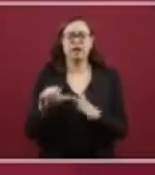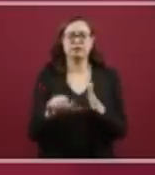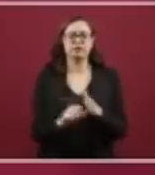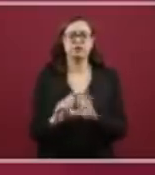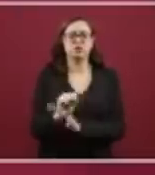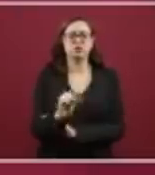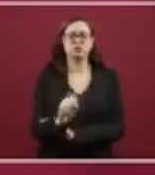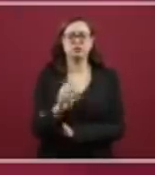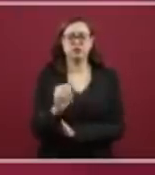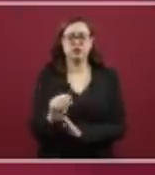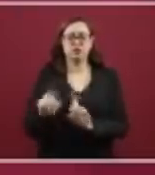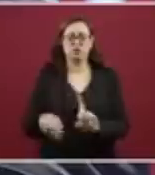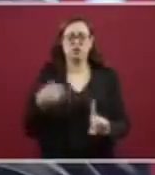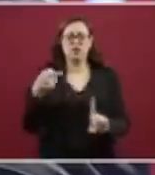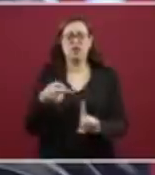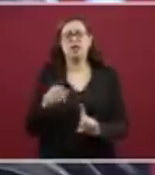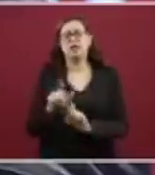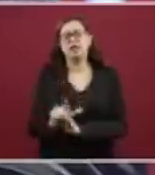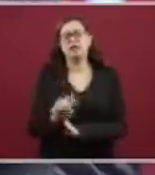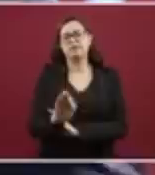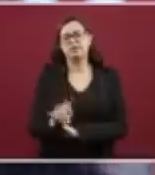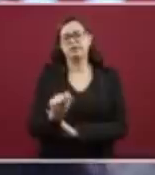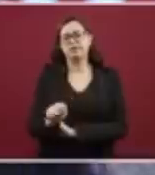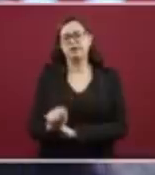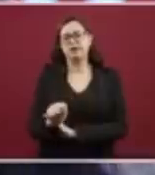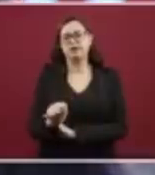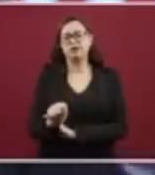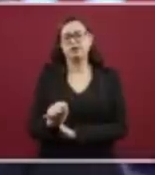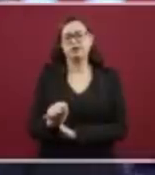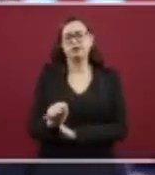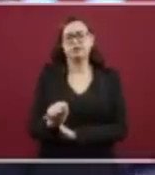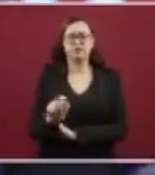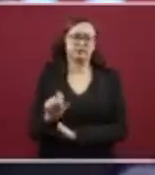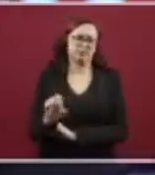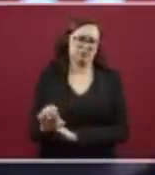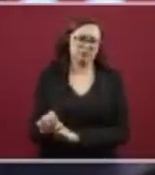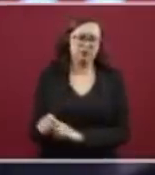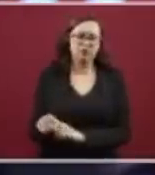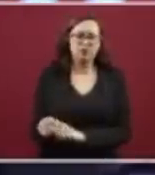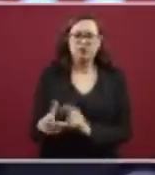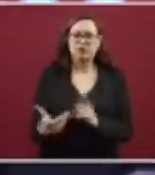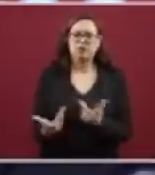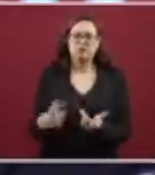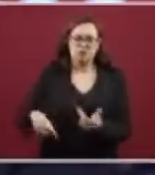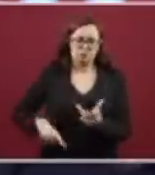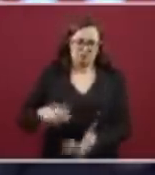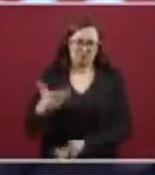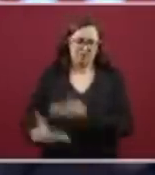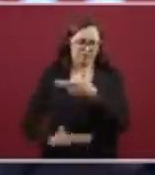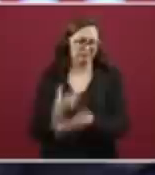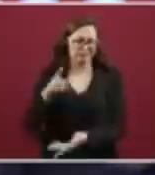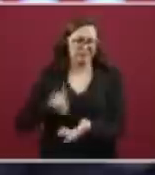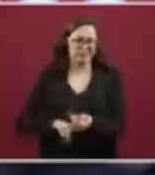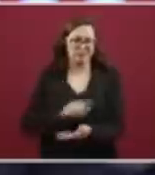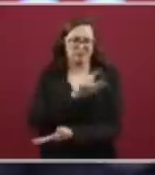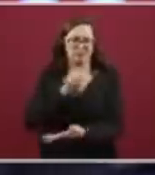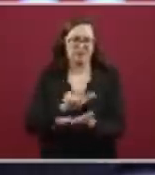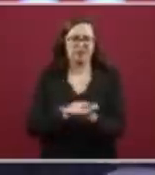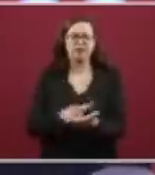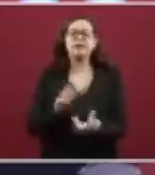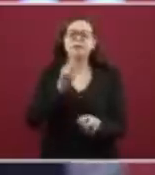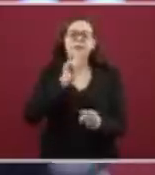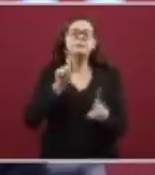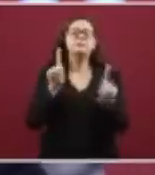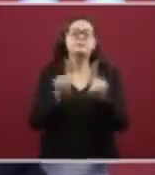69 en particular de la Ley Federal de Trabajadores al Servicio del Estado, que lleva a, también a